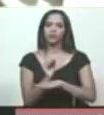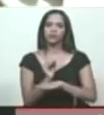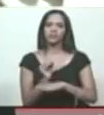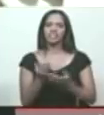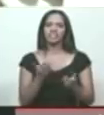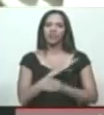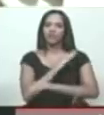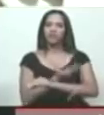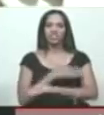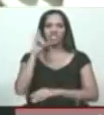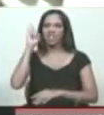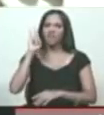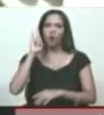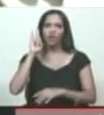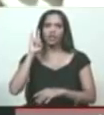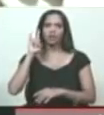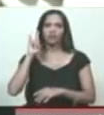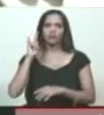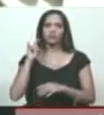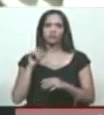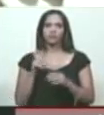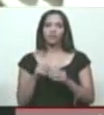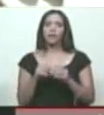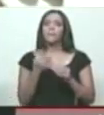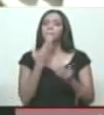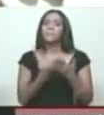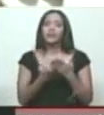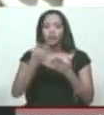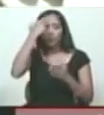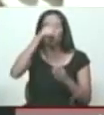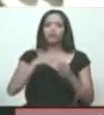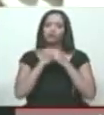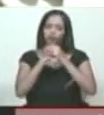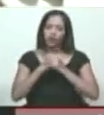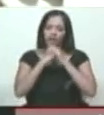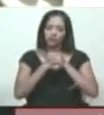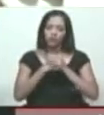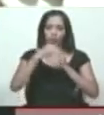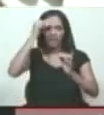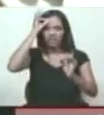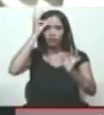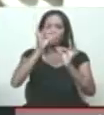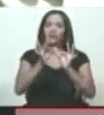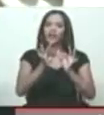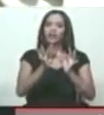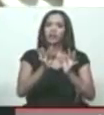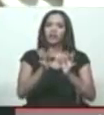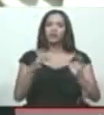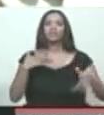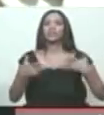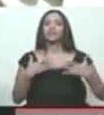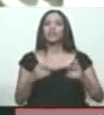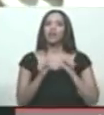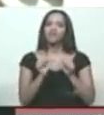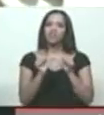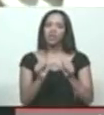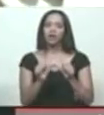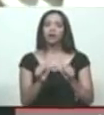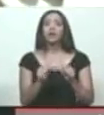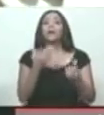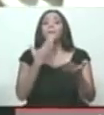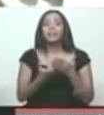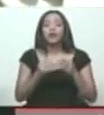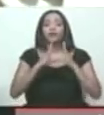diabólicas. Pido al pueblo su oración, su fe y su acción permanente. Pido a todas las